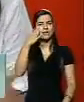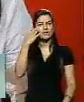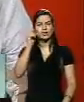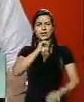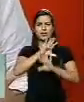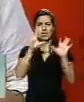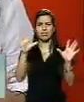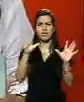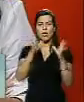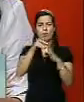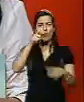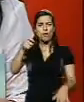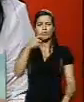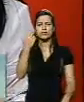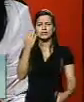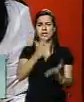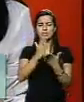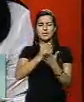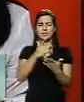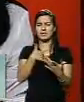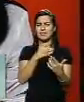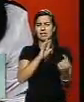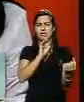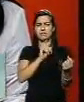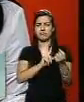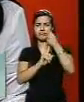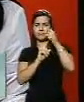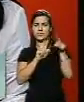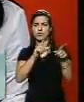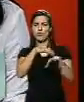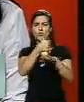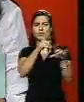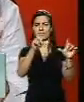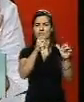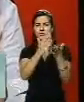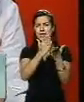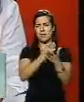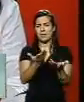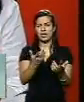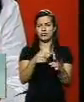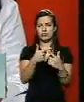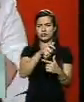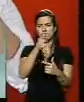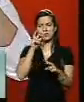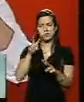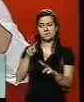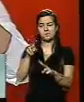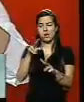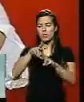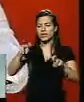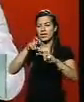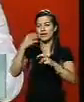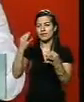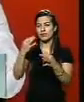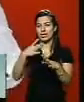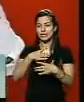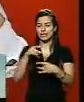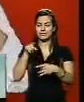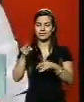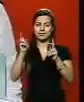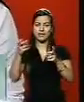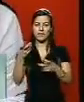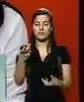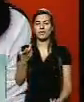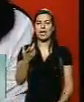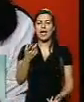agredido porque nuestro pueblo siempre ha sido agredido por los medios, satanizado. Entonces, yo creo que hay una intención de